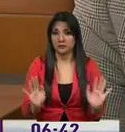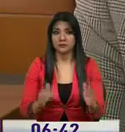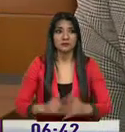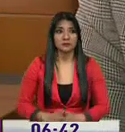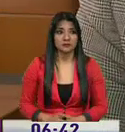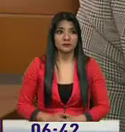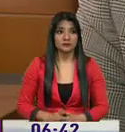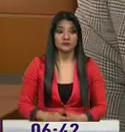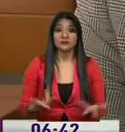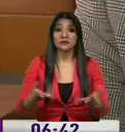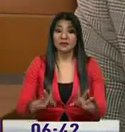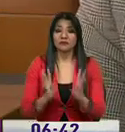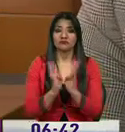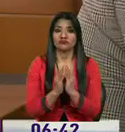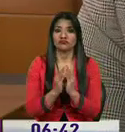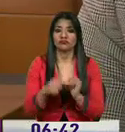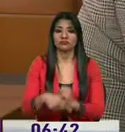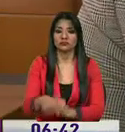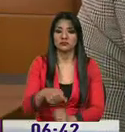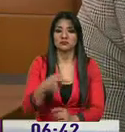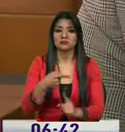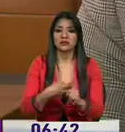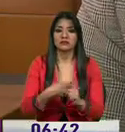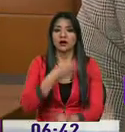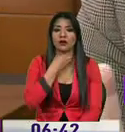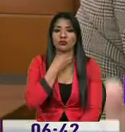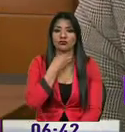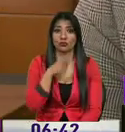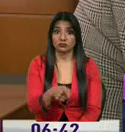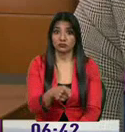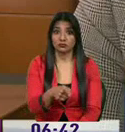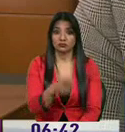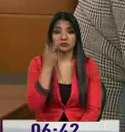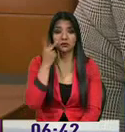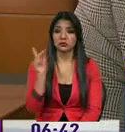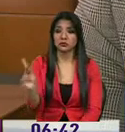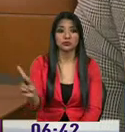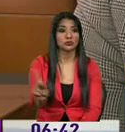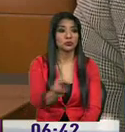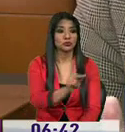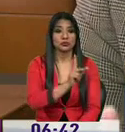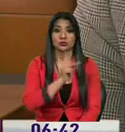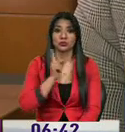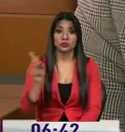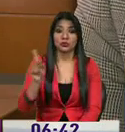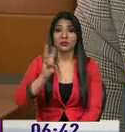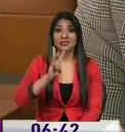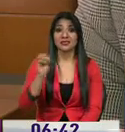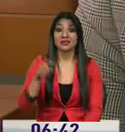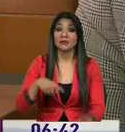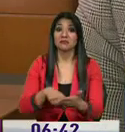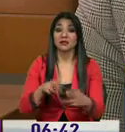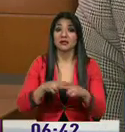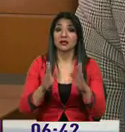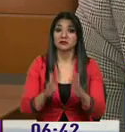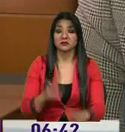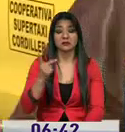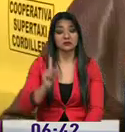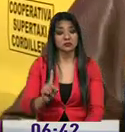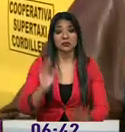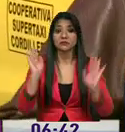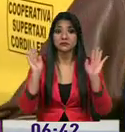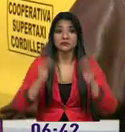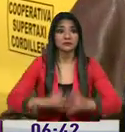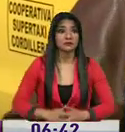tenemos un congreso a fines de agosto y será pues ya ahí los 60.000 taxistas los que tomen la decisión.